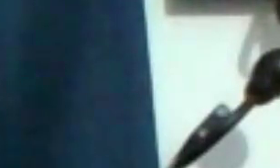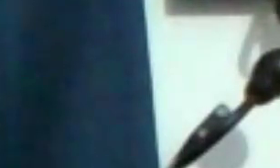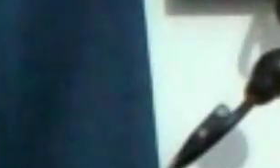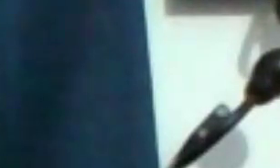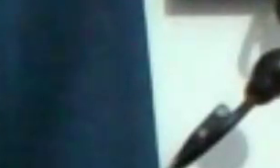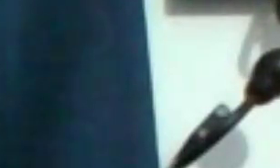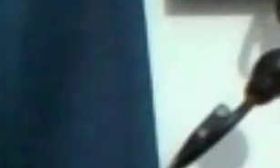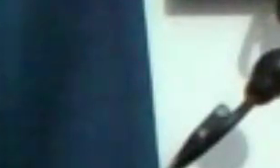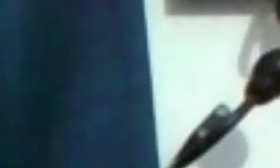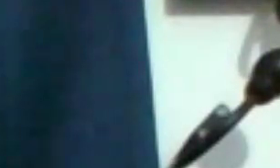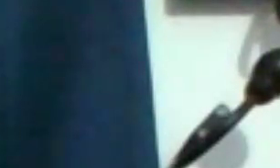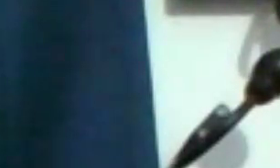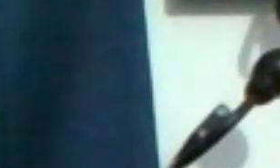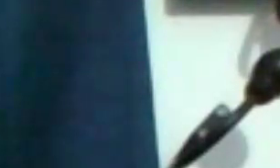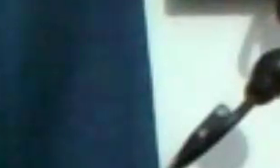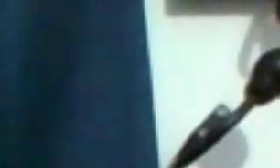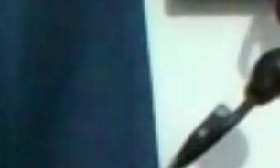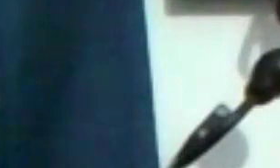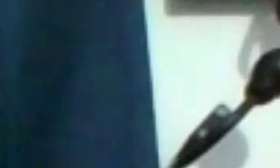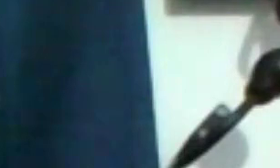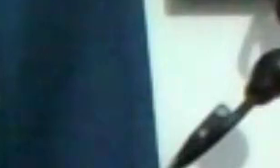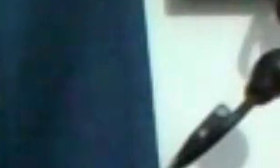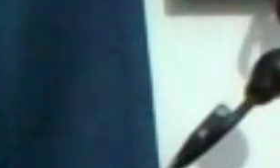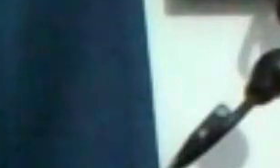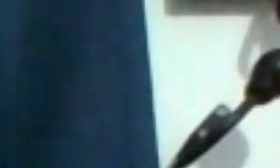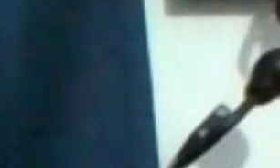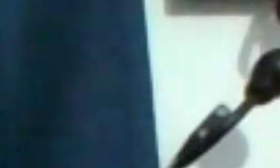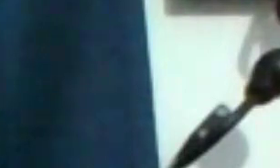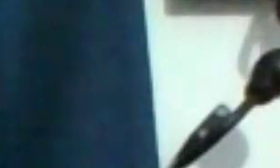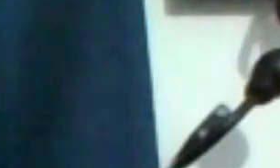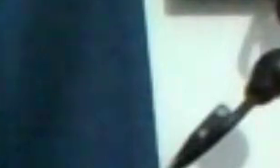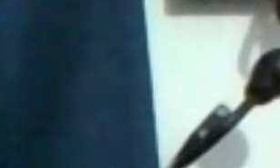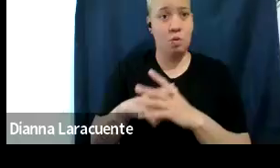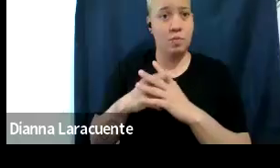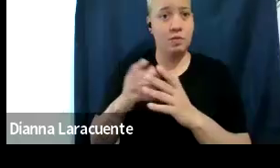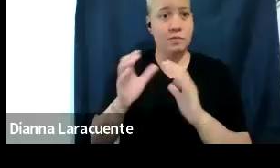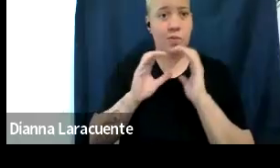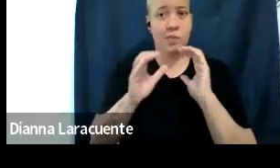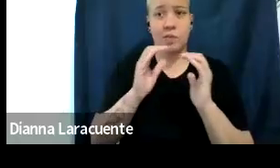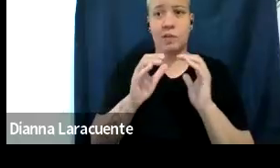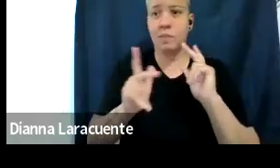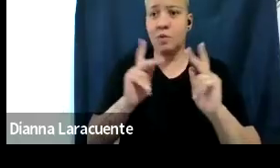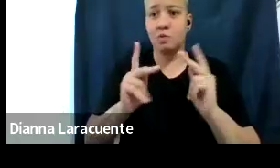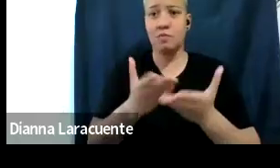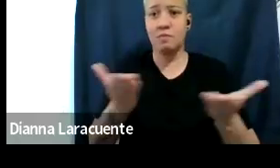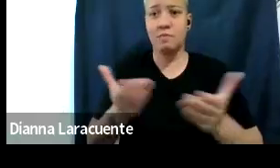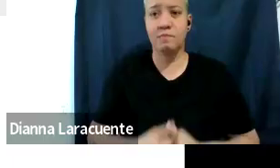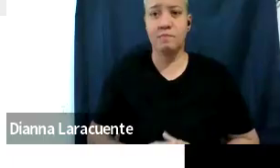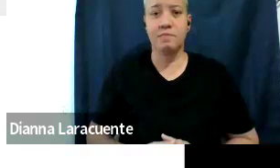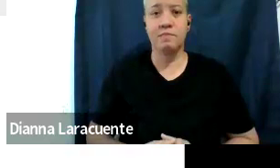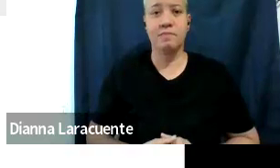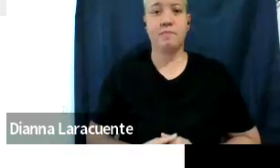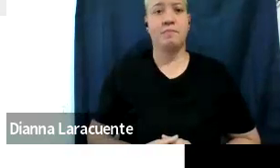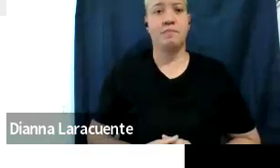Muy buenas. Ya me dices cuando puedo empezar a comunicarme con la persona. Es